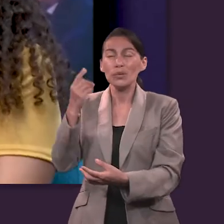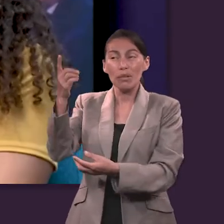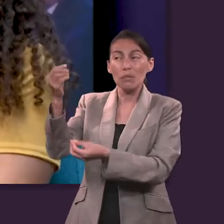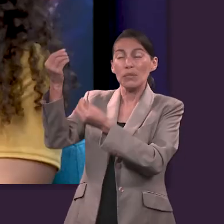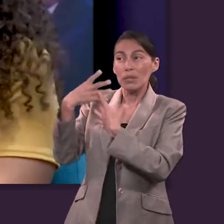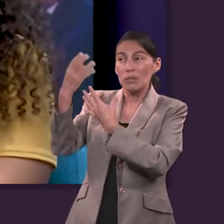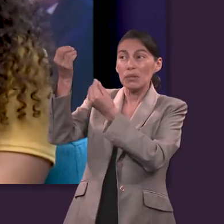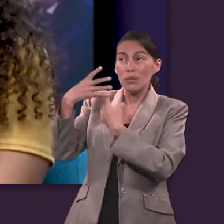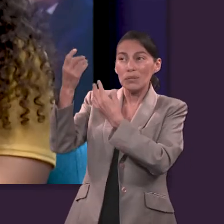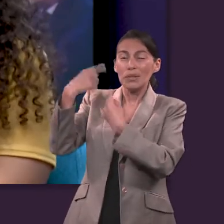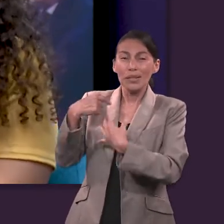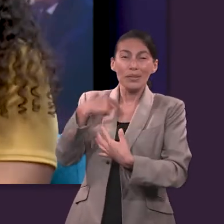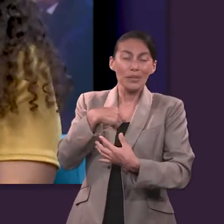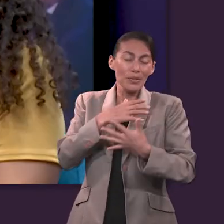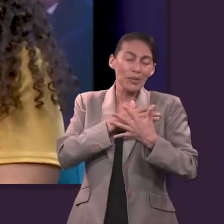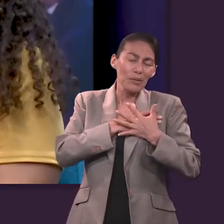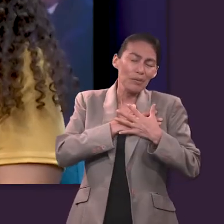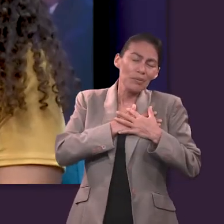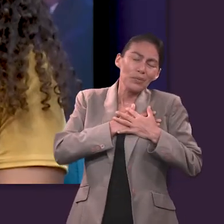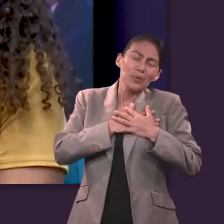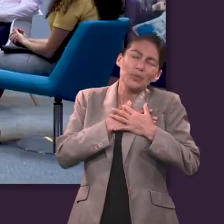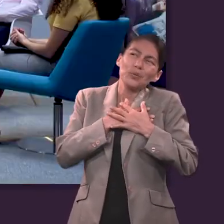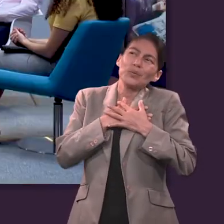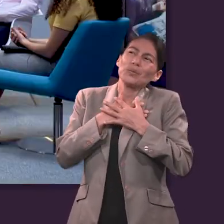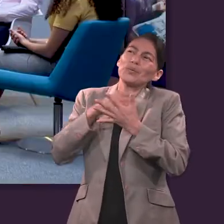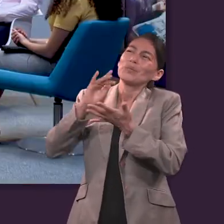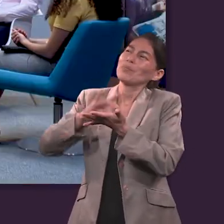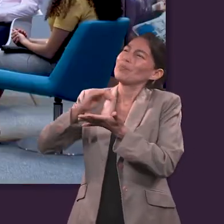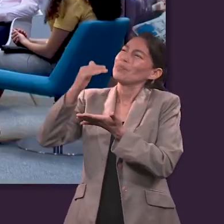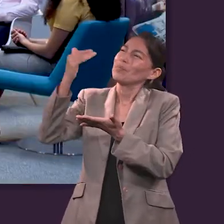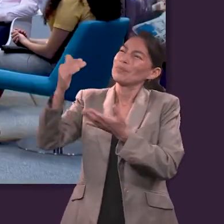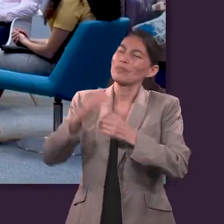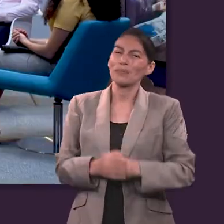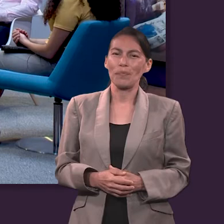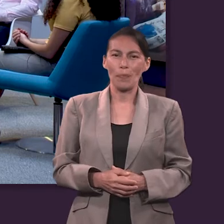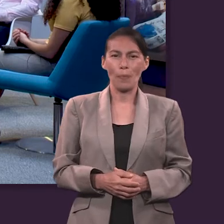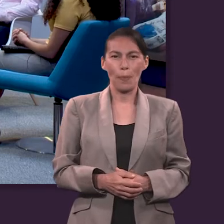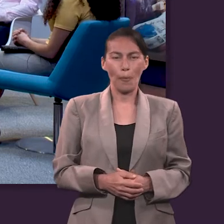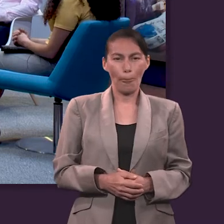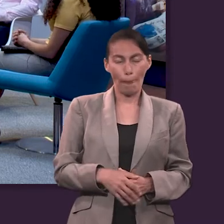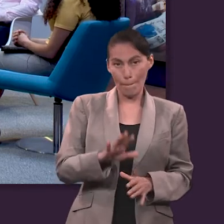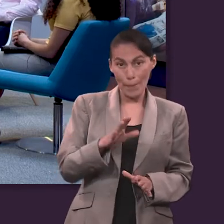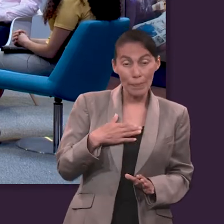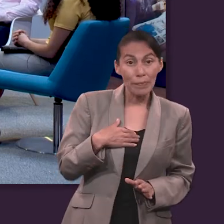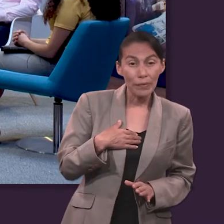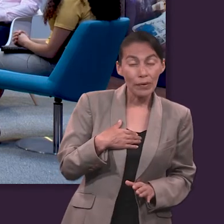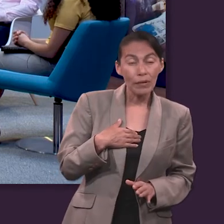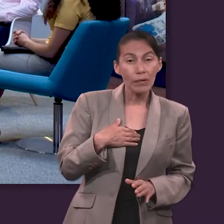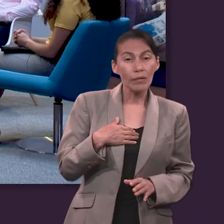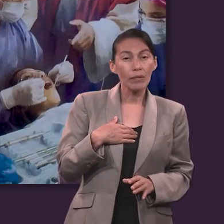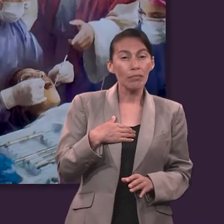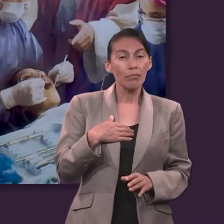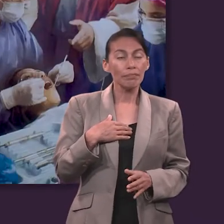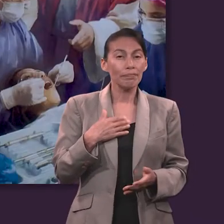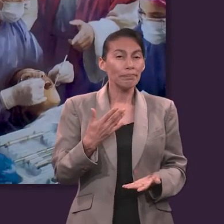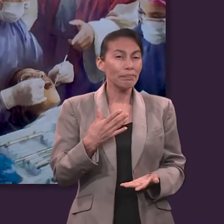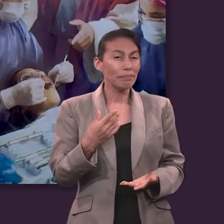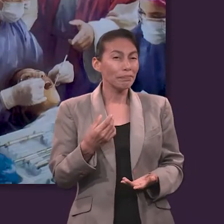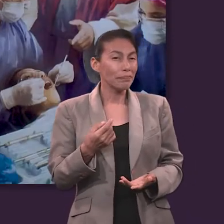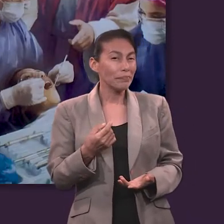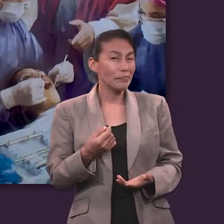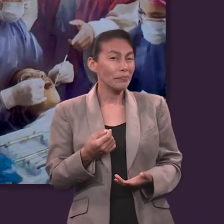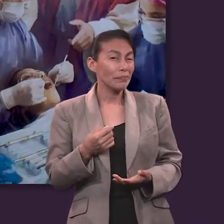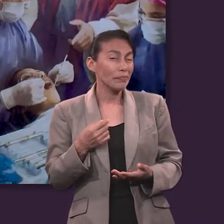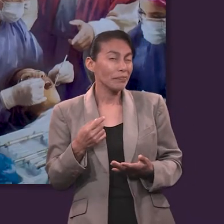y poder devolverle un poquito de todo lo que Él me da. Noemí, y yo agregaría a mi primera pregunta que la